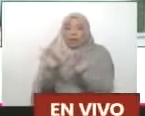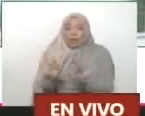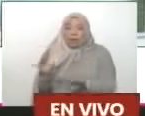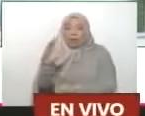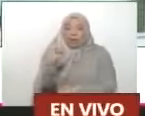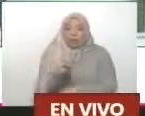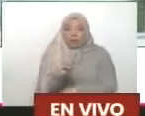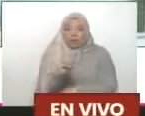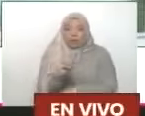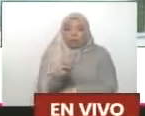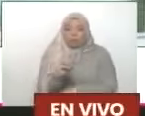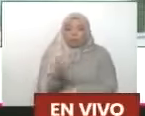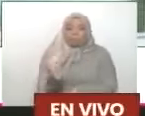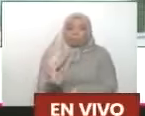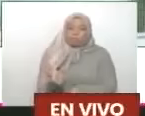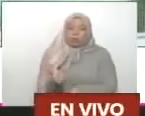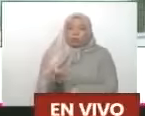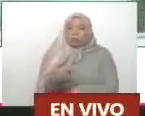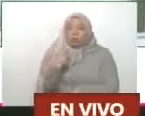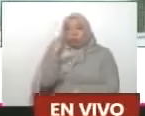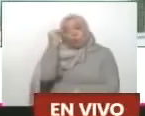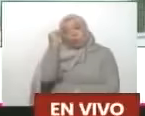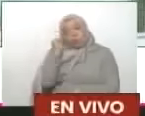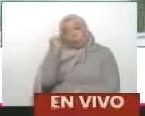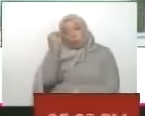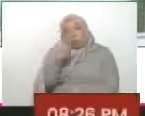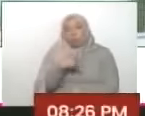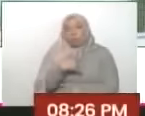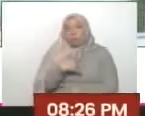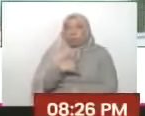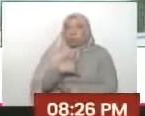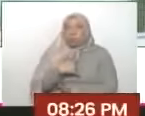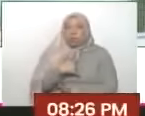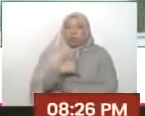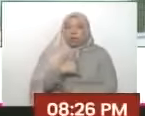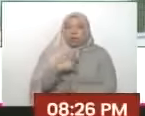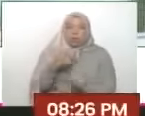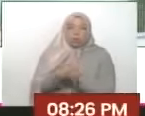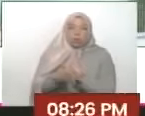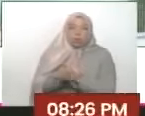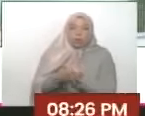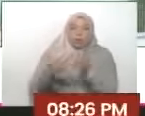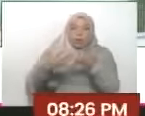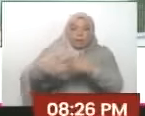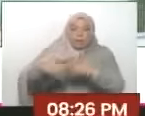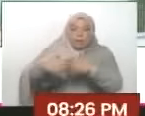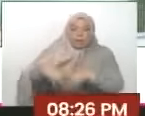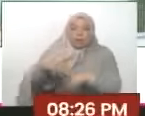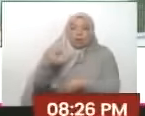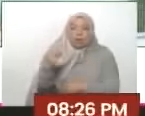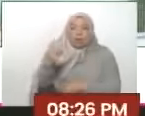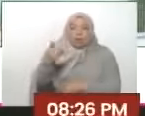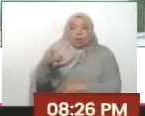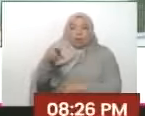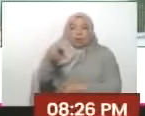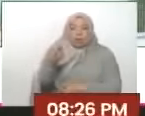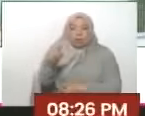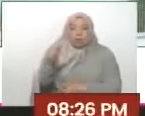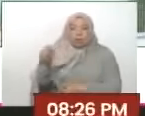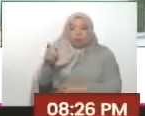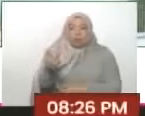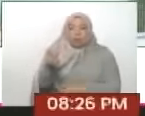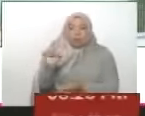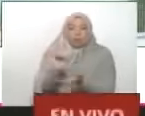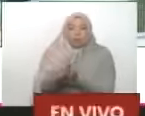No objeto este programa dar mi opinión, que la tengo, sobre qué pasó en Odebrecht, pero lo cierto es que de un día para